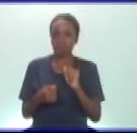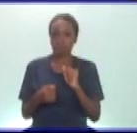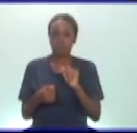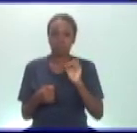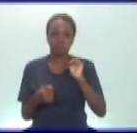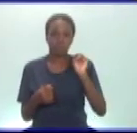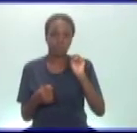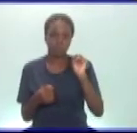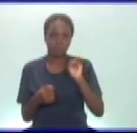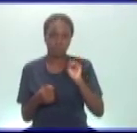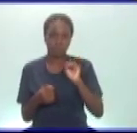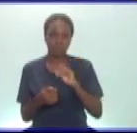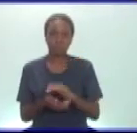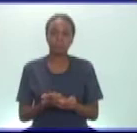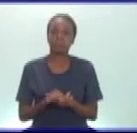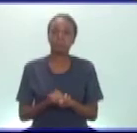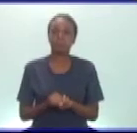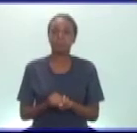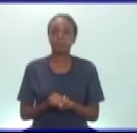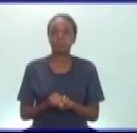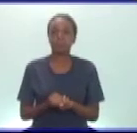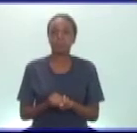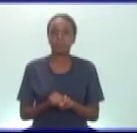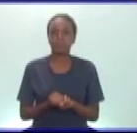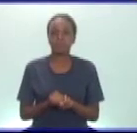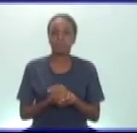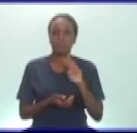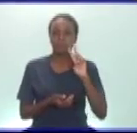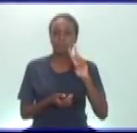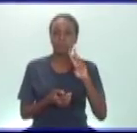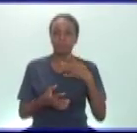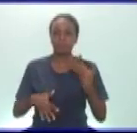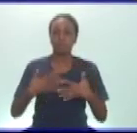singular. Y una segunda actividad de gramática pudiera ser